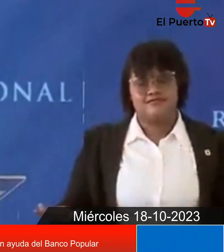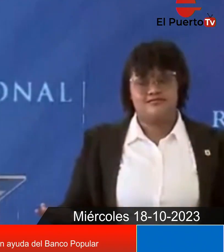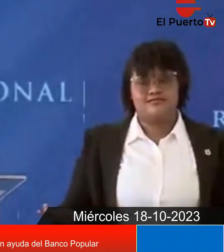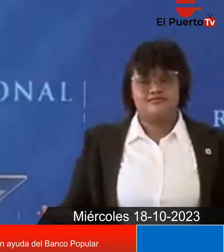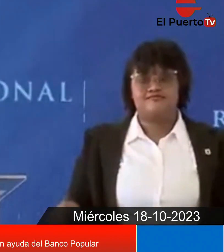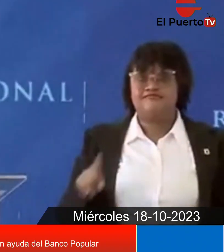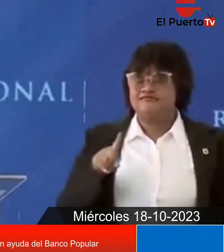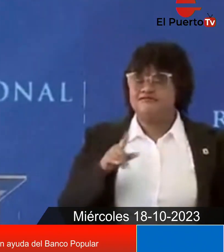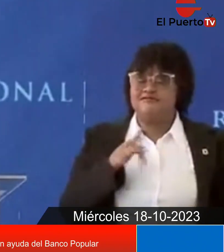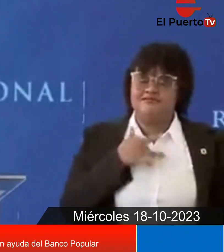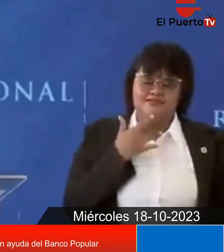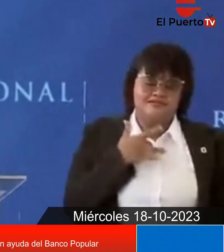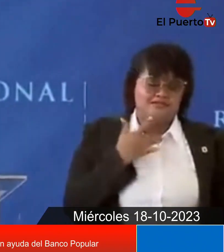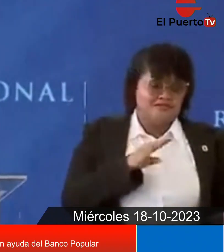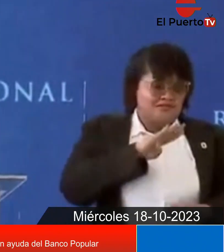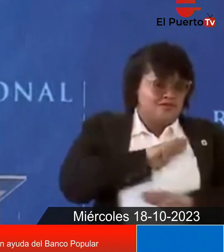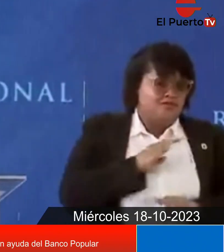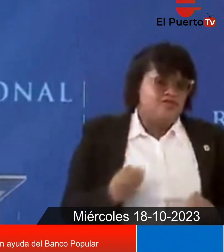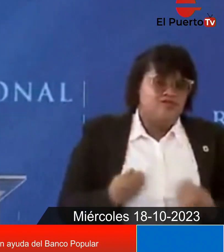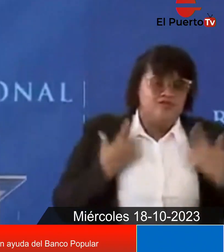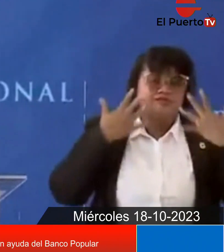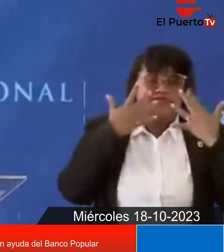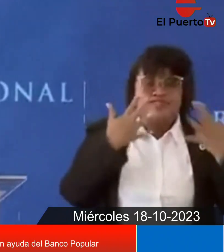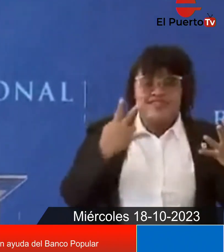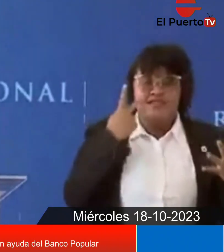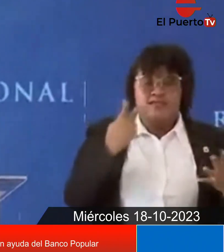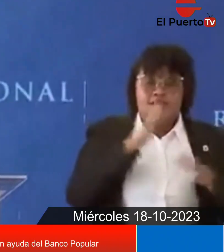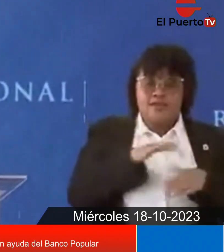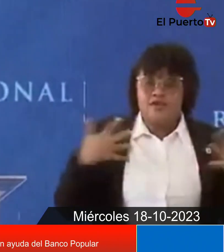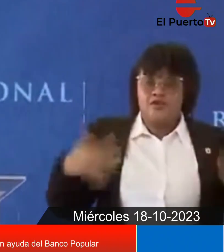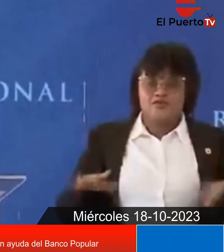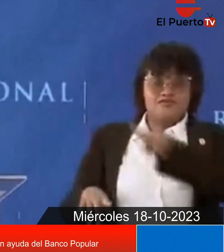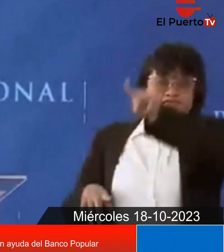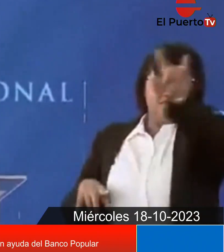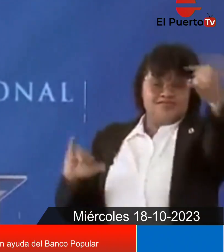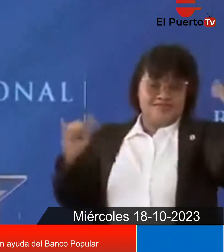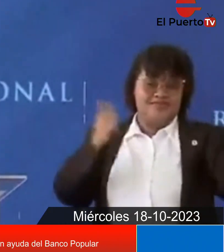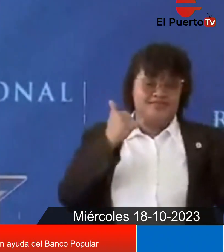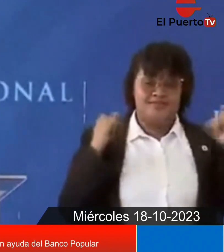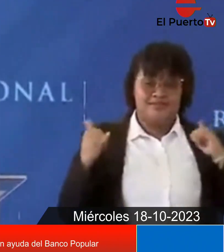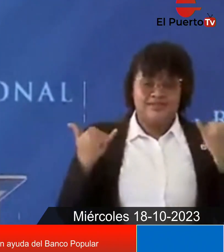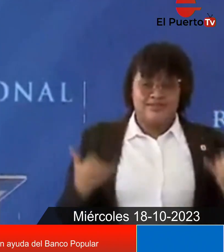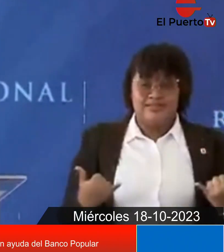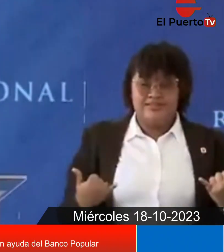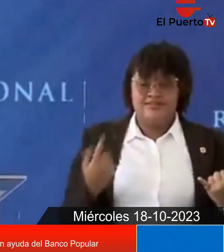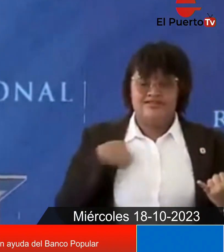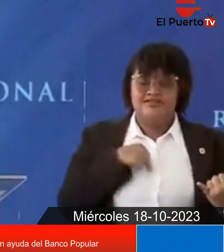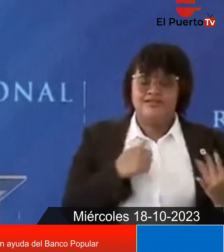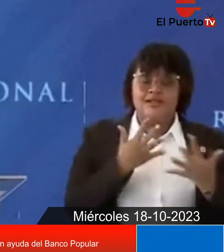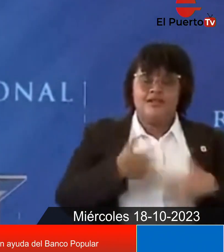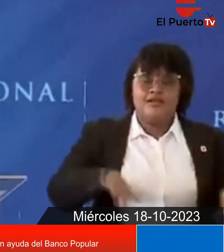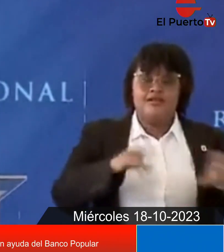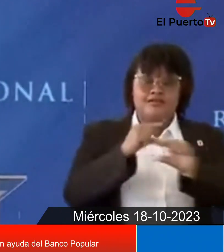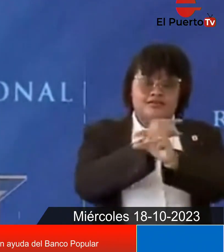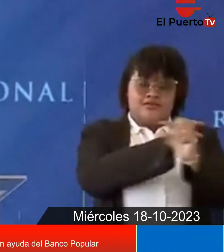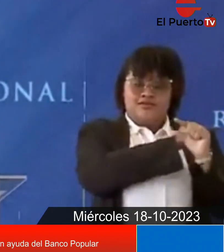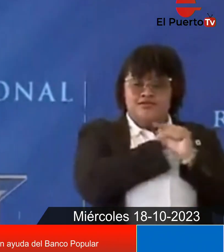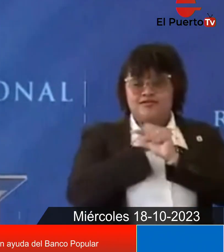Da gusto, mucha alegría ver los niños ya disfrutando las instalaciones en un ambiente